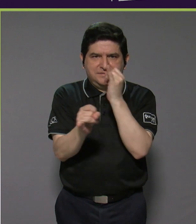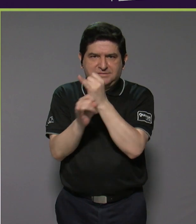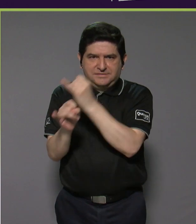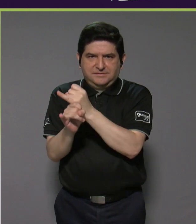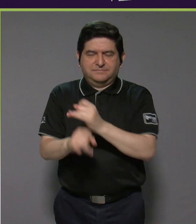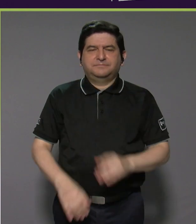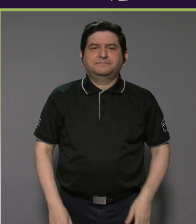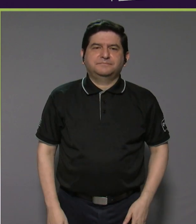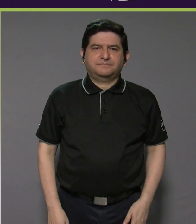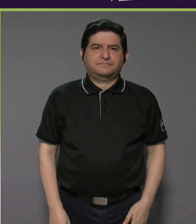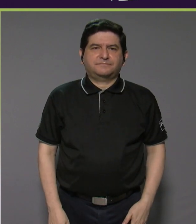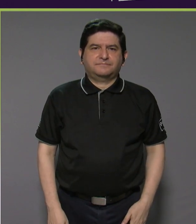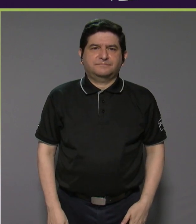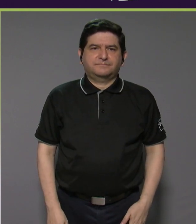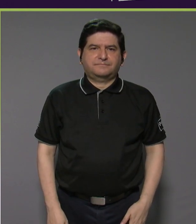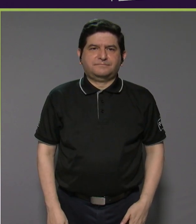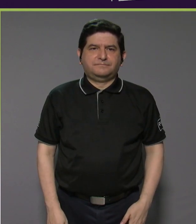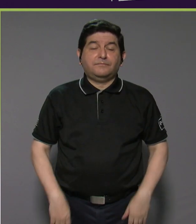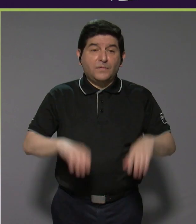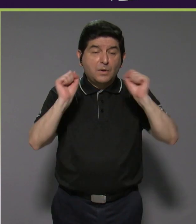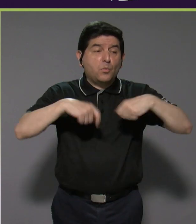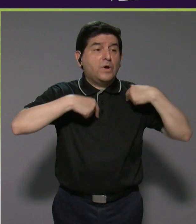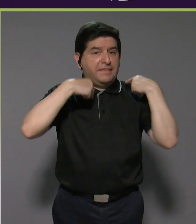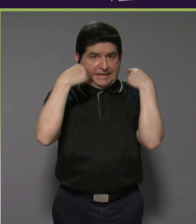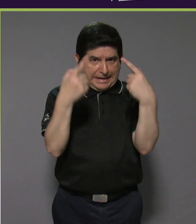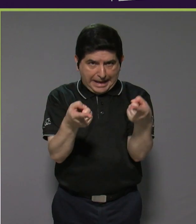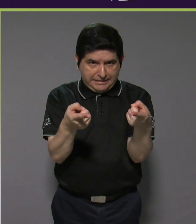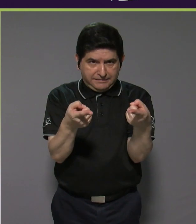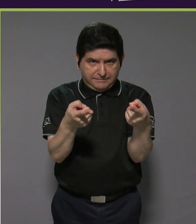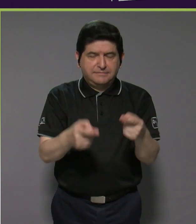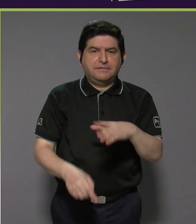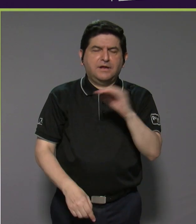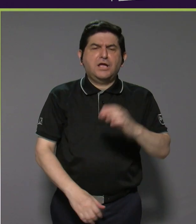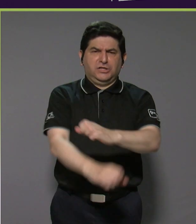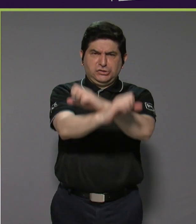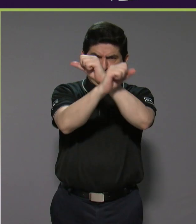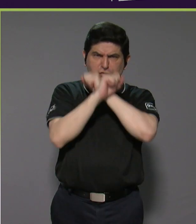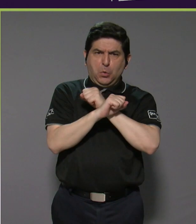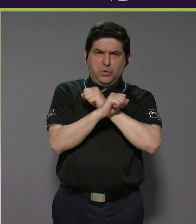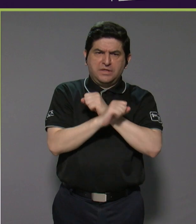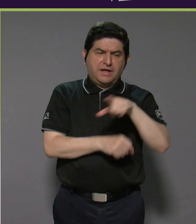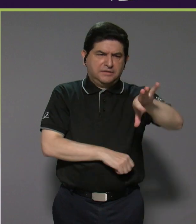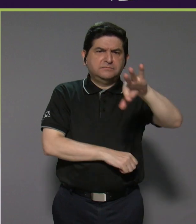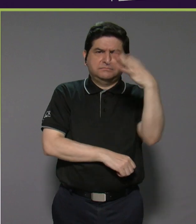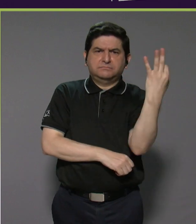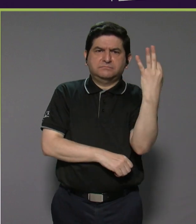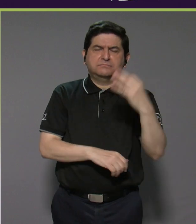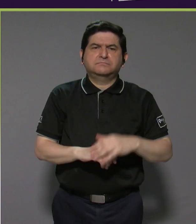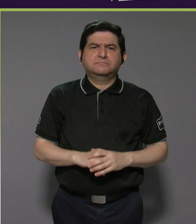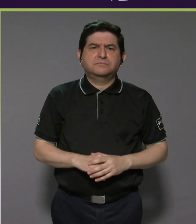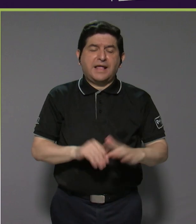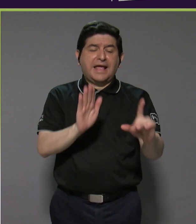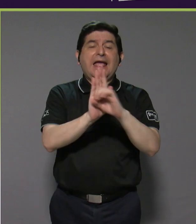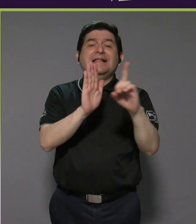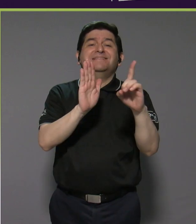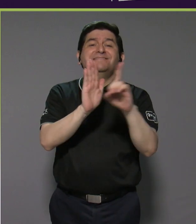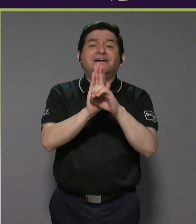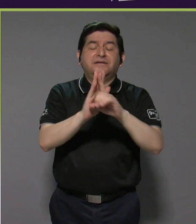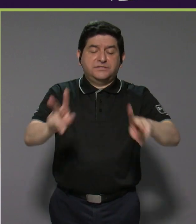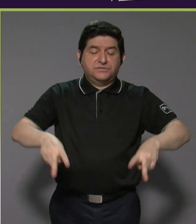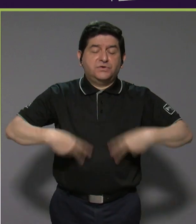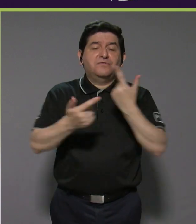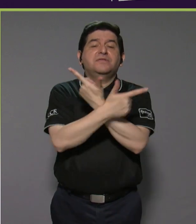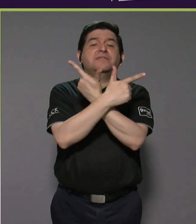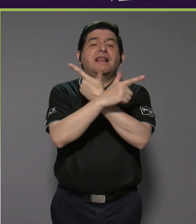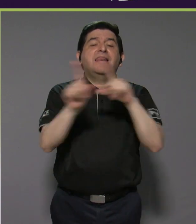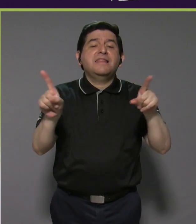donde pueden acudir y garantizar de esta manera ese derecho a la vida